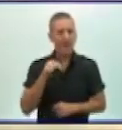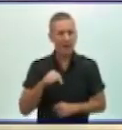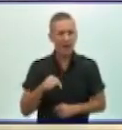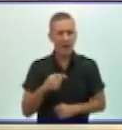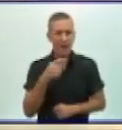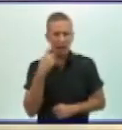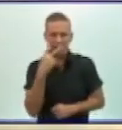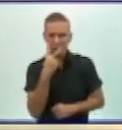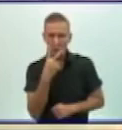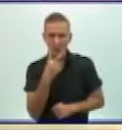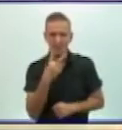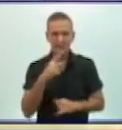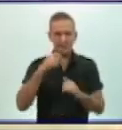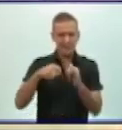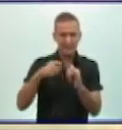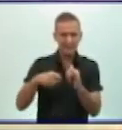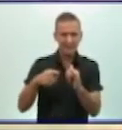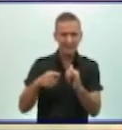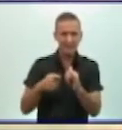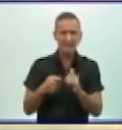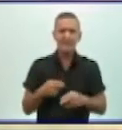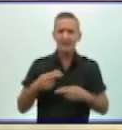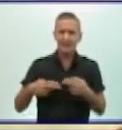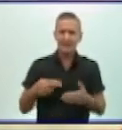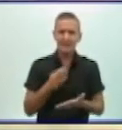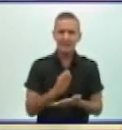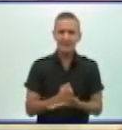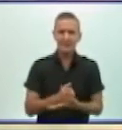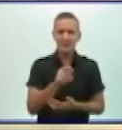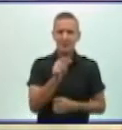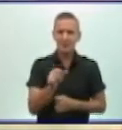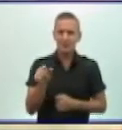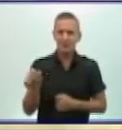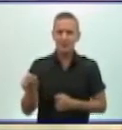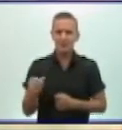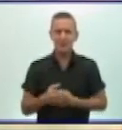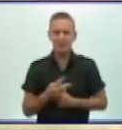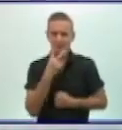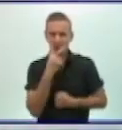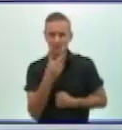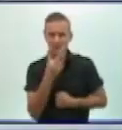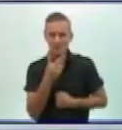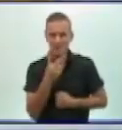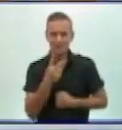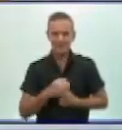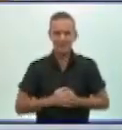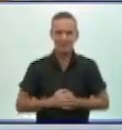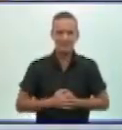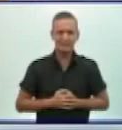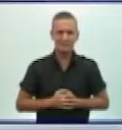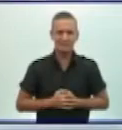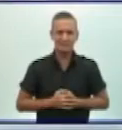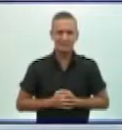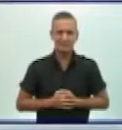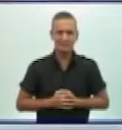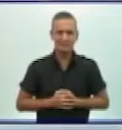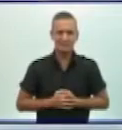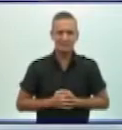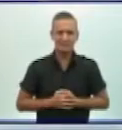estudiantes y luego seguimos hablando del tema. ¿Le parece bien? Excelente, cómo no. Veamos entonces.